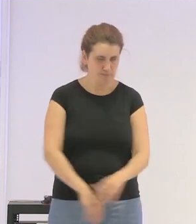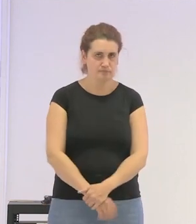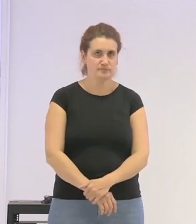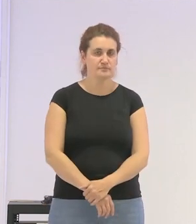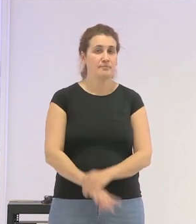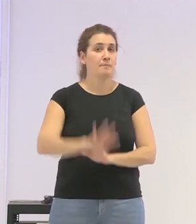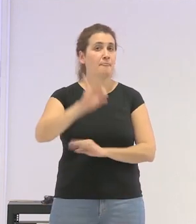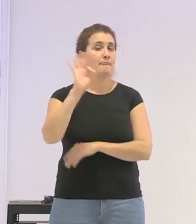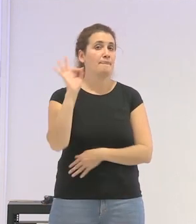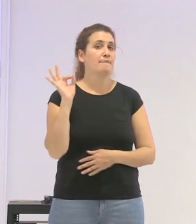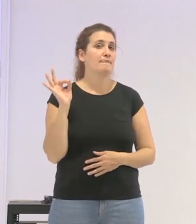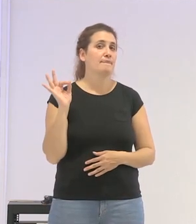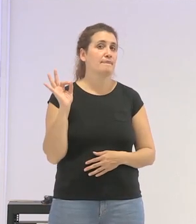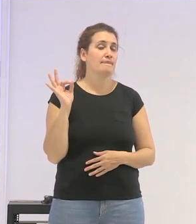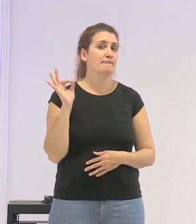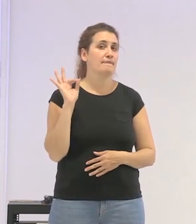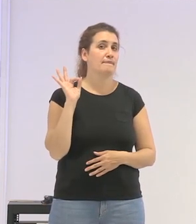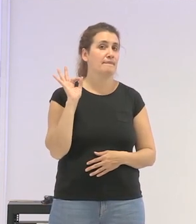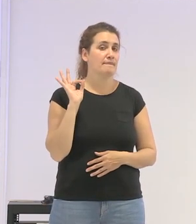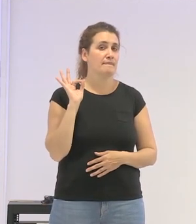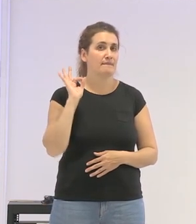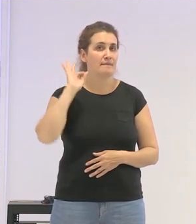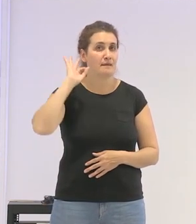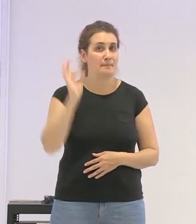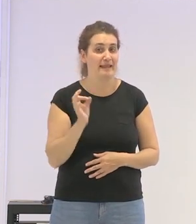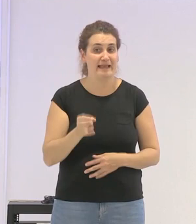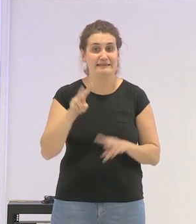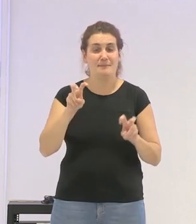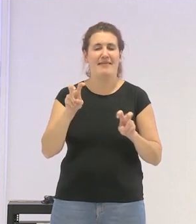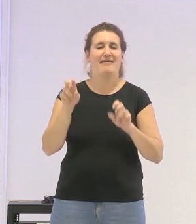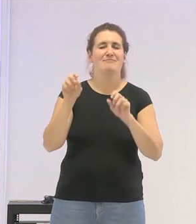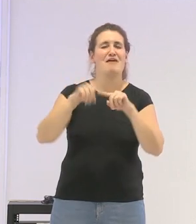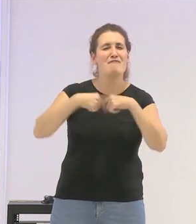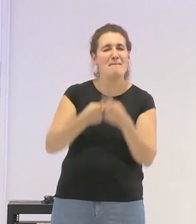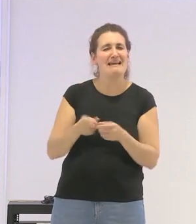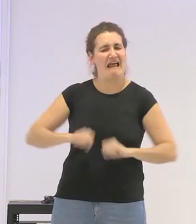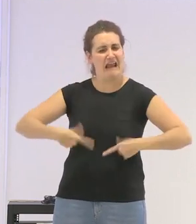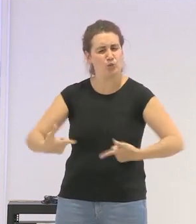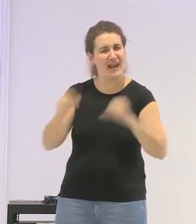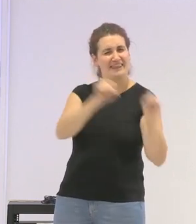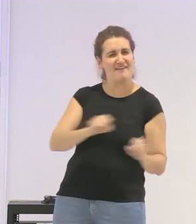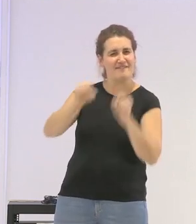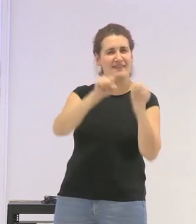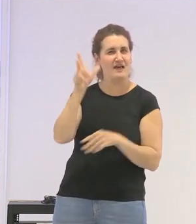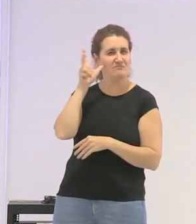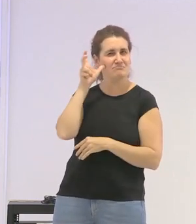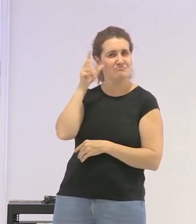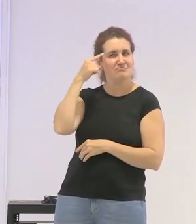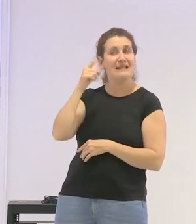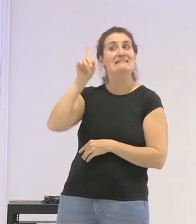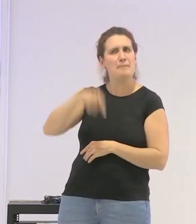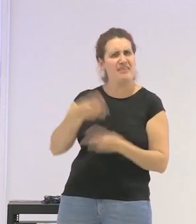es verdad que cuando oímos hablar de defender la familia natural, también tenemos que estar